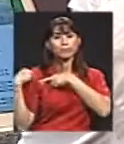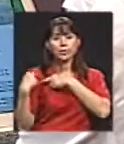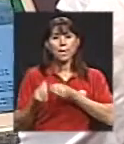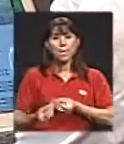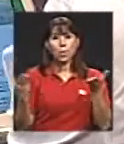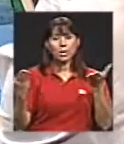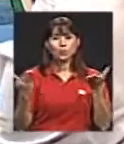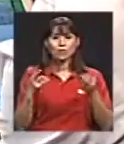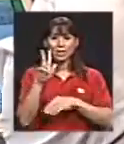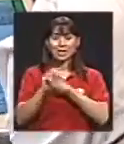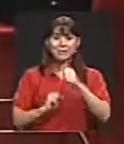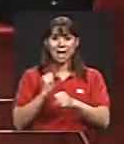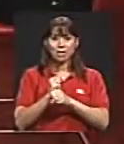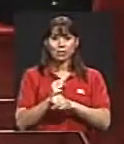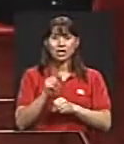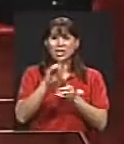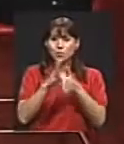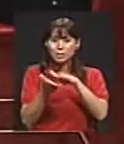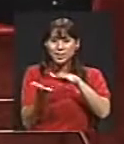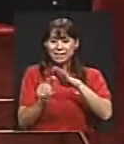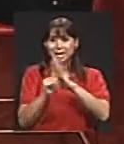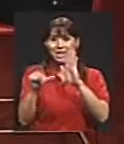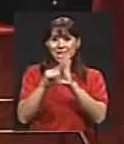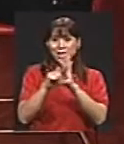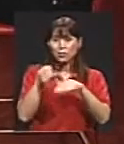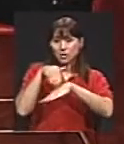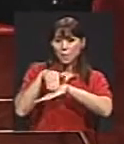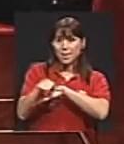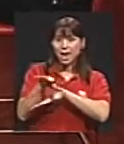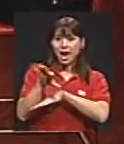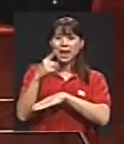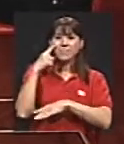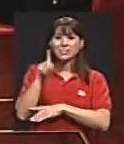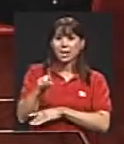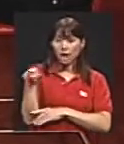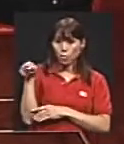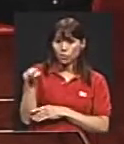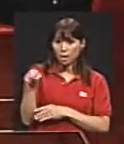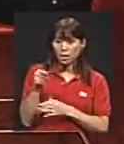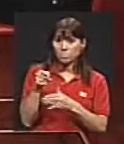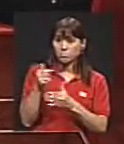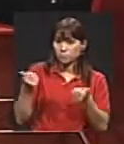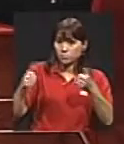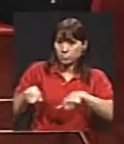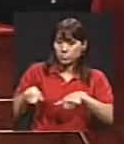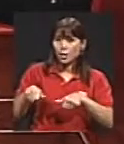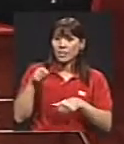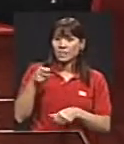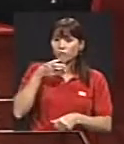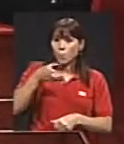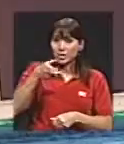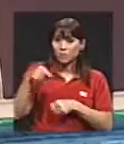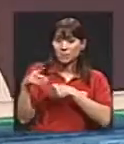en su expediente legislativo se envían en fiscalía usted con usted compartió estas sanciones estas recomendaciones de